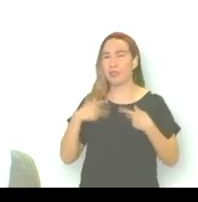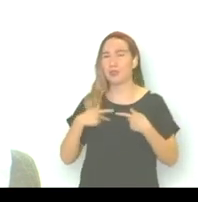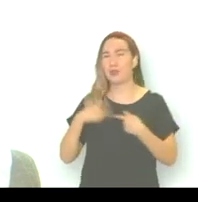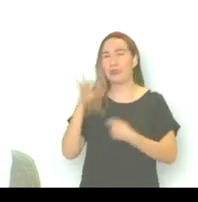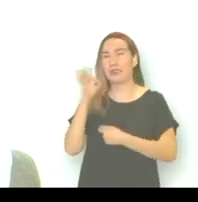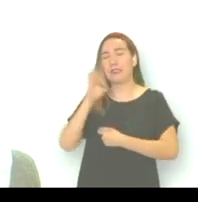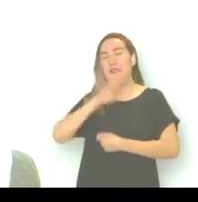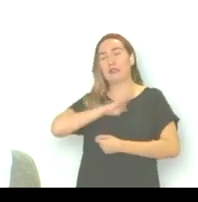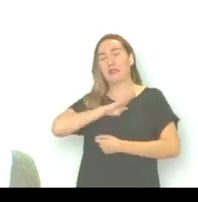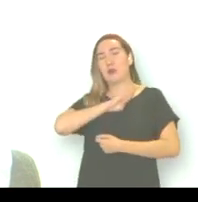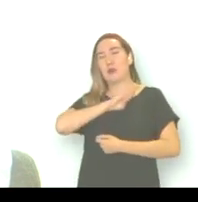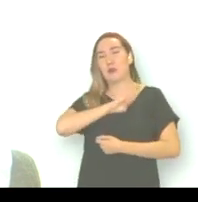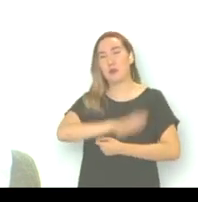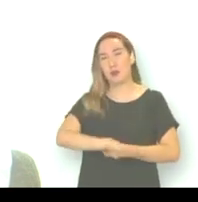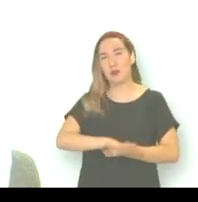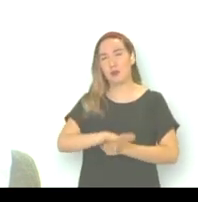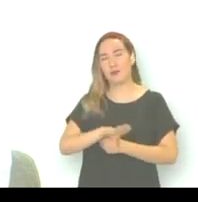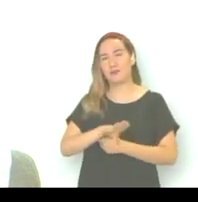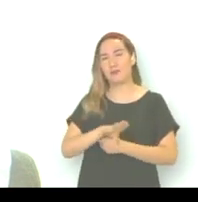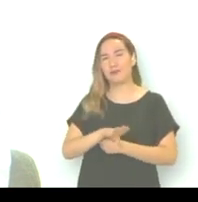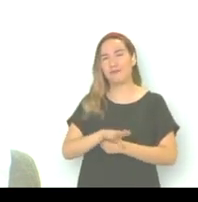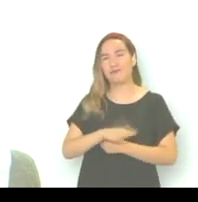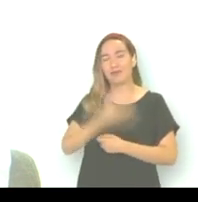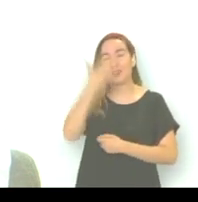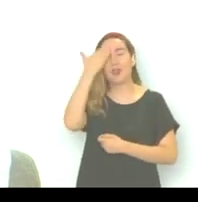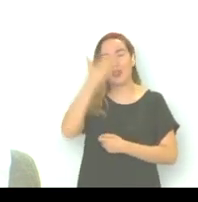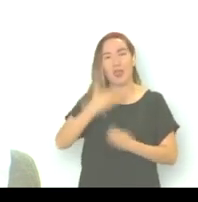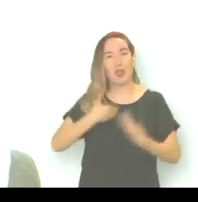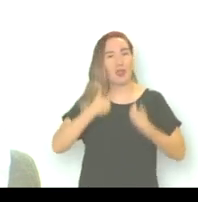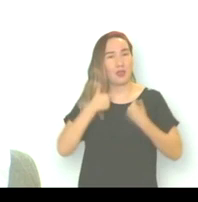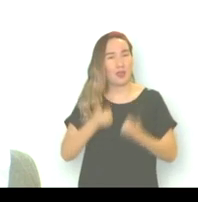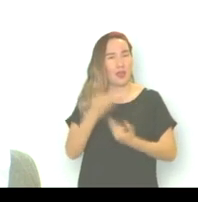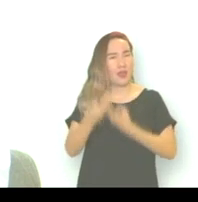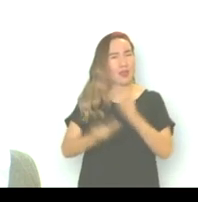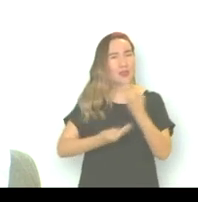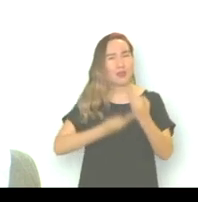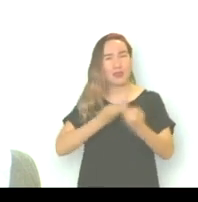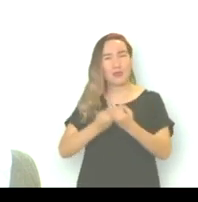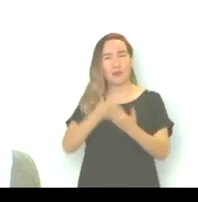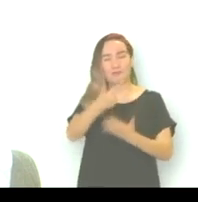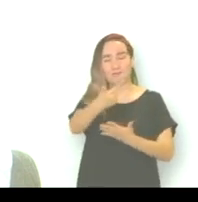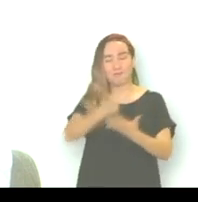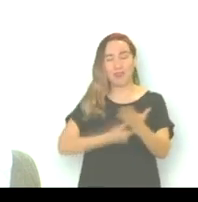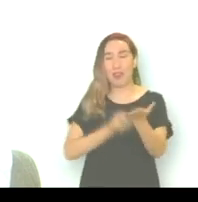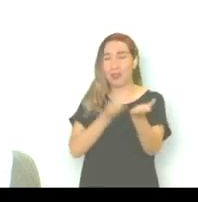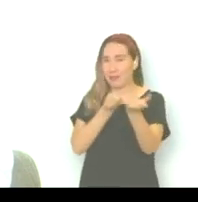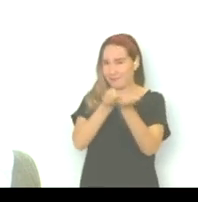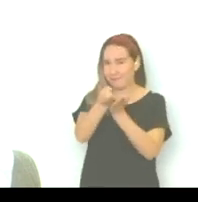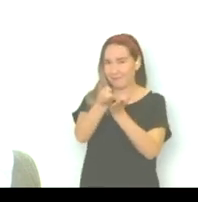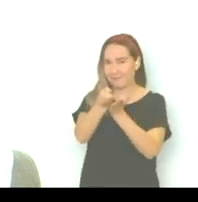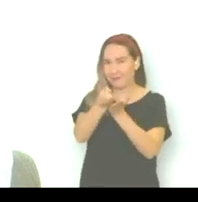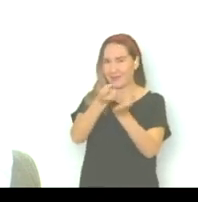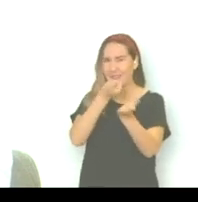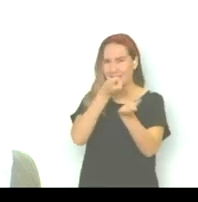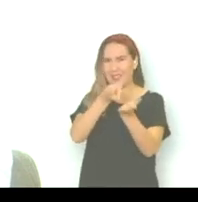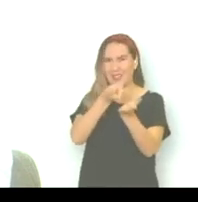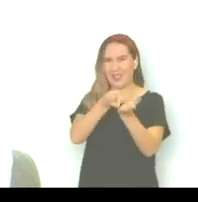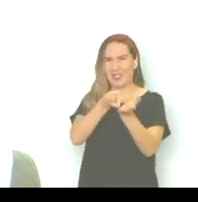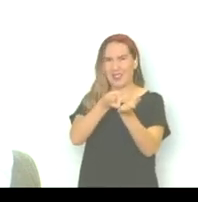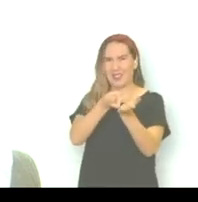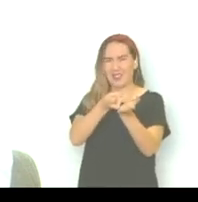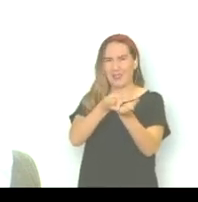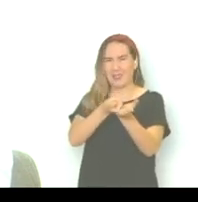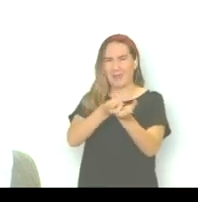vida. Pues ser conscientes de que todo lo que se hace y toda la toma de decisiones no es para molestar a